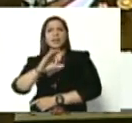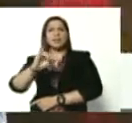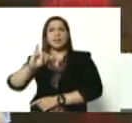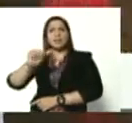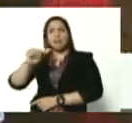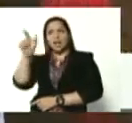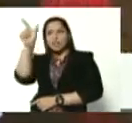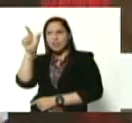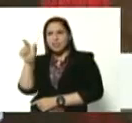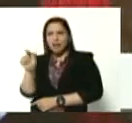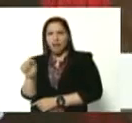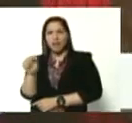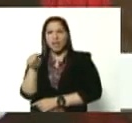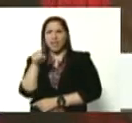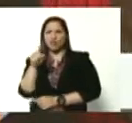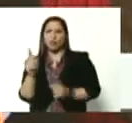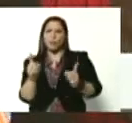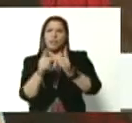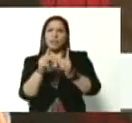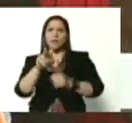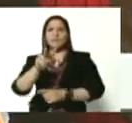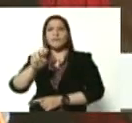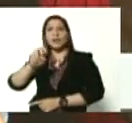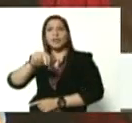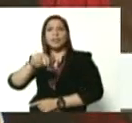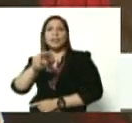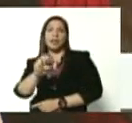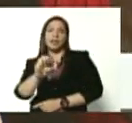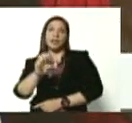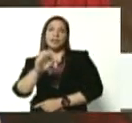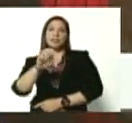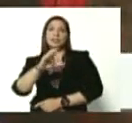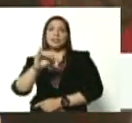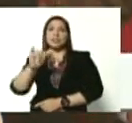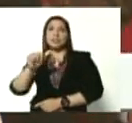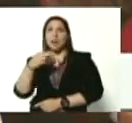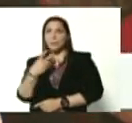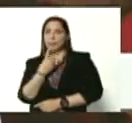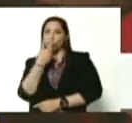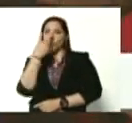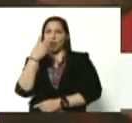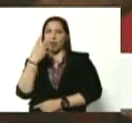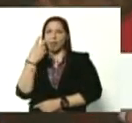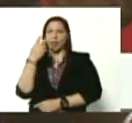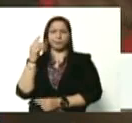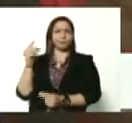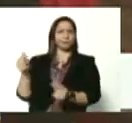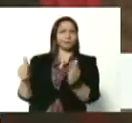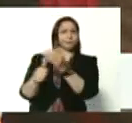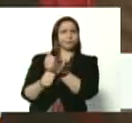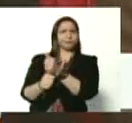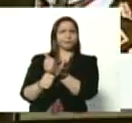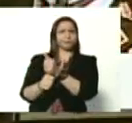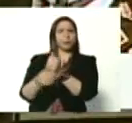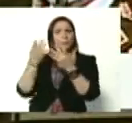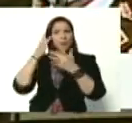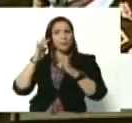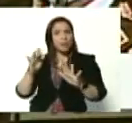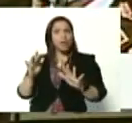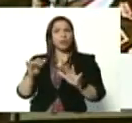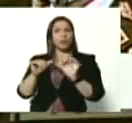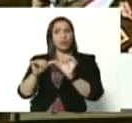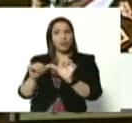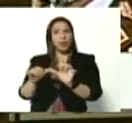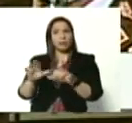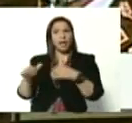eso de la pequeña venecia en lo personal me huele a sospecha y prefiero quedarme con esas sospechas hasta que las ciencias sociales